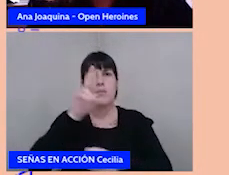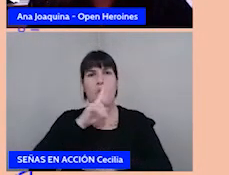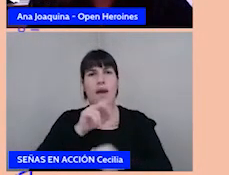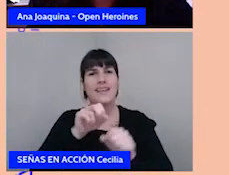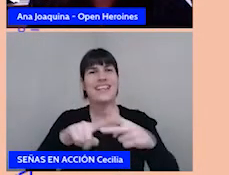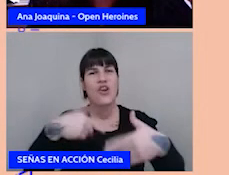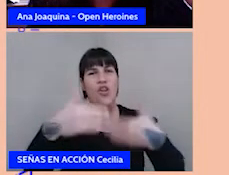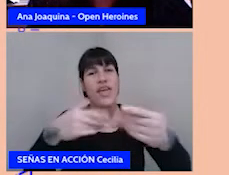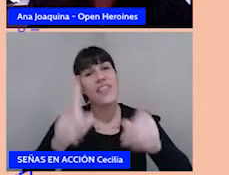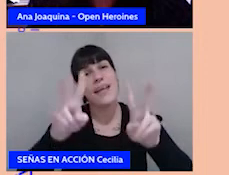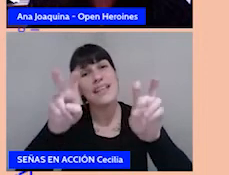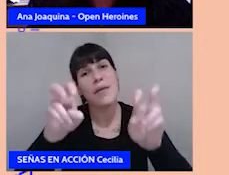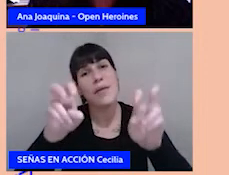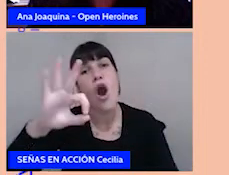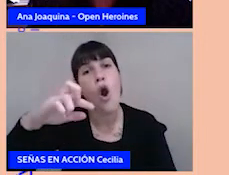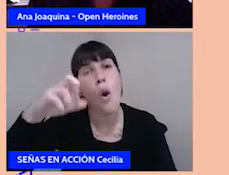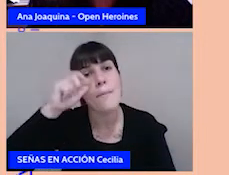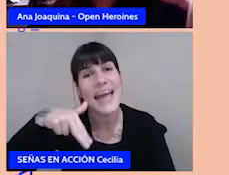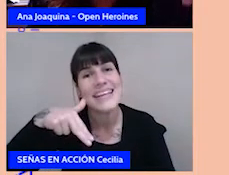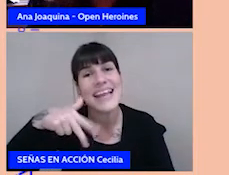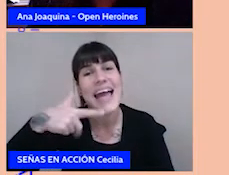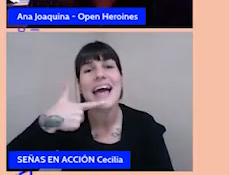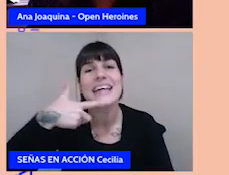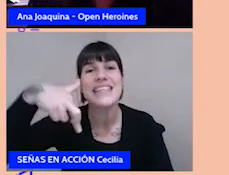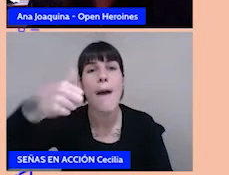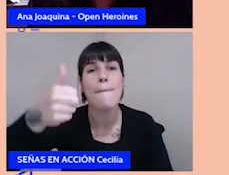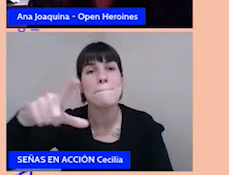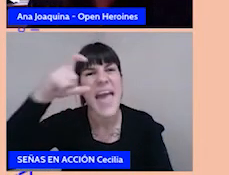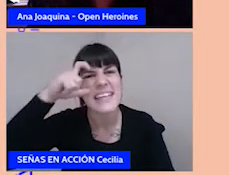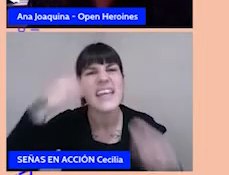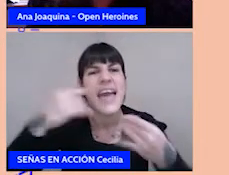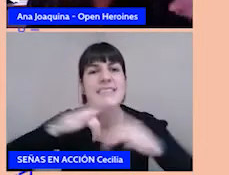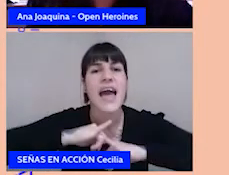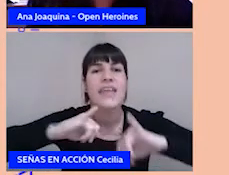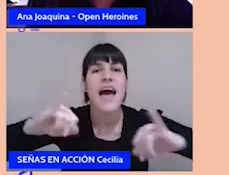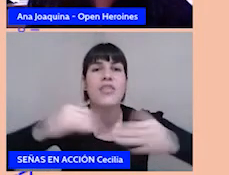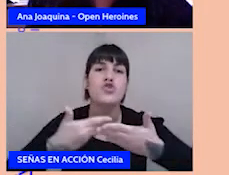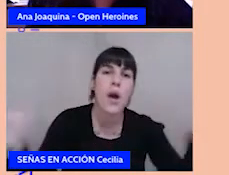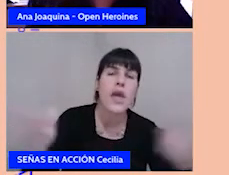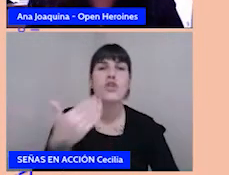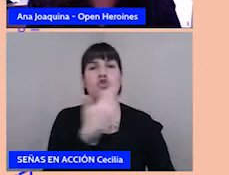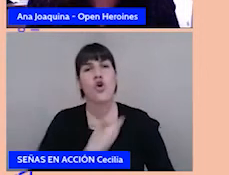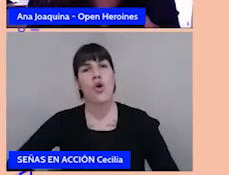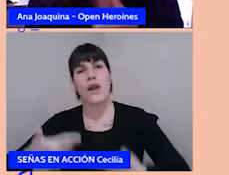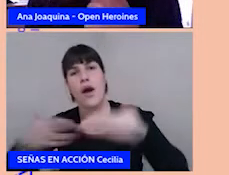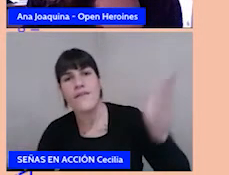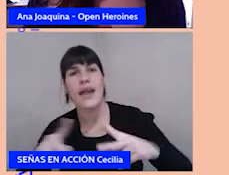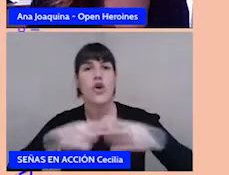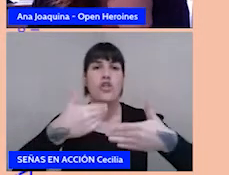las políticas de datos abiertos, el gobierno abierto, tecnología cívica y todo ese